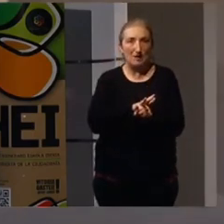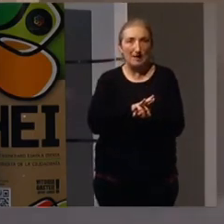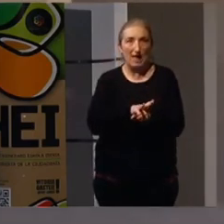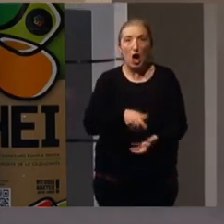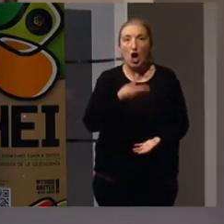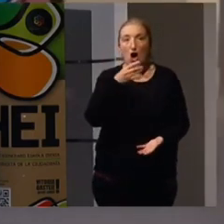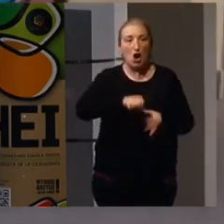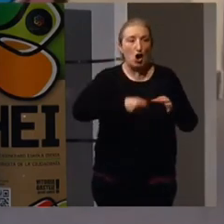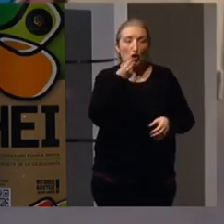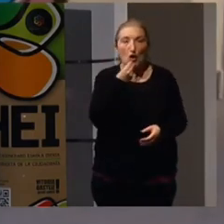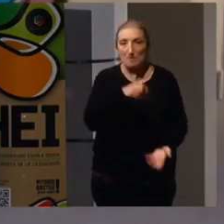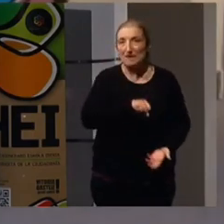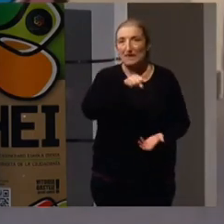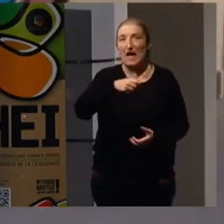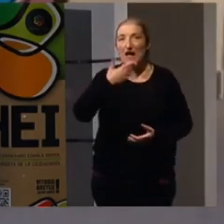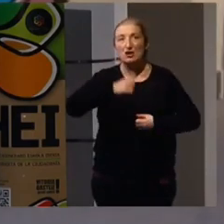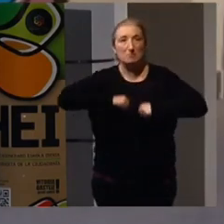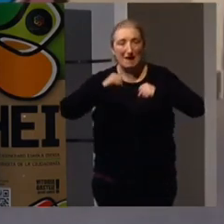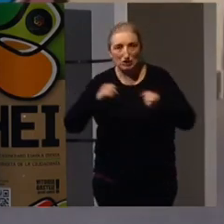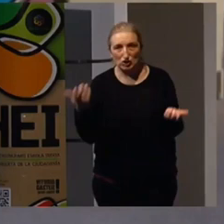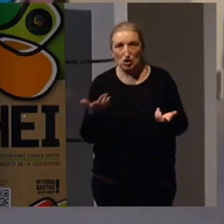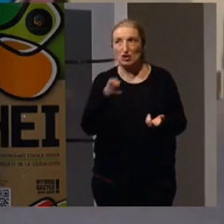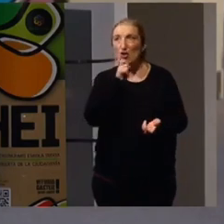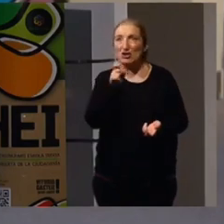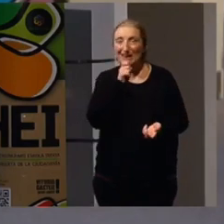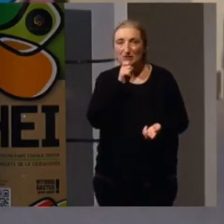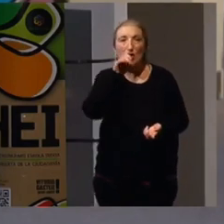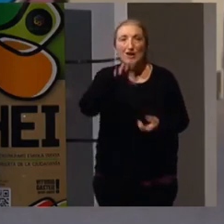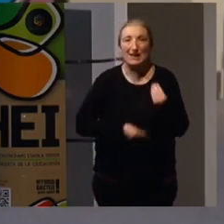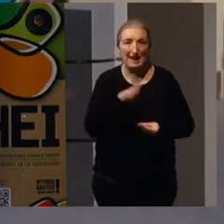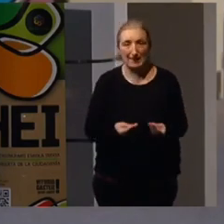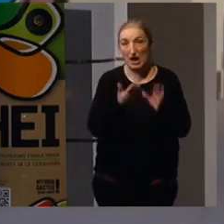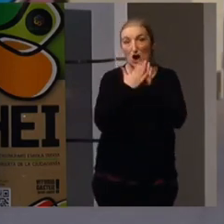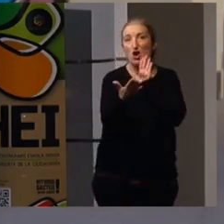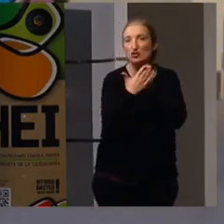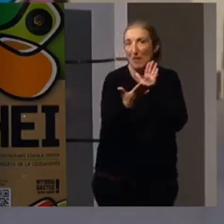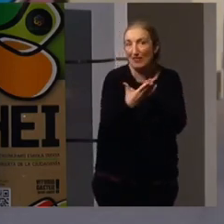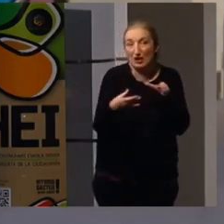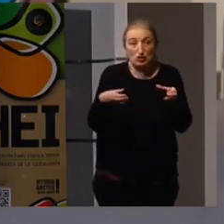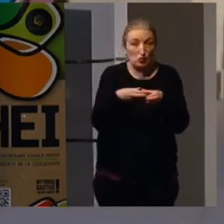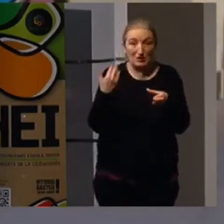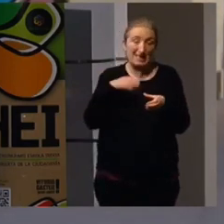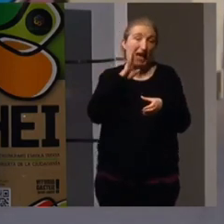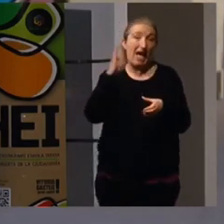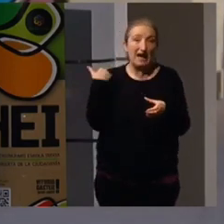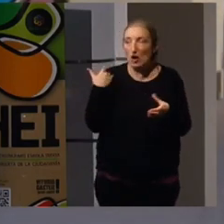llevaba la compra a los ancianos y a las personas en grupos de riesgo eran los vecinos, a veces en colectivos que ya estaban o gente que se organizaba.